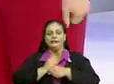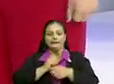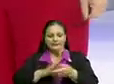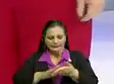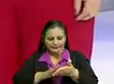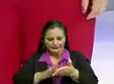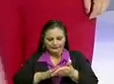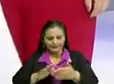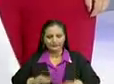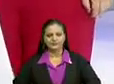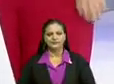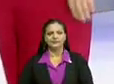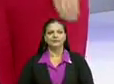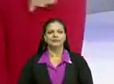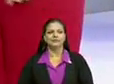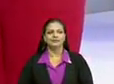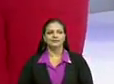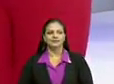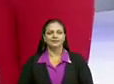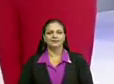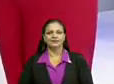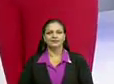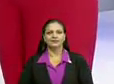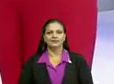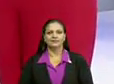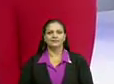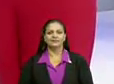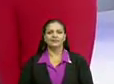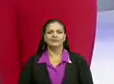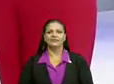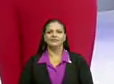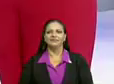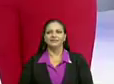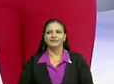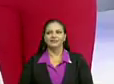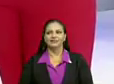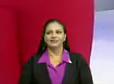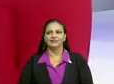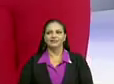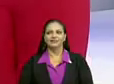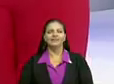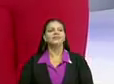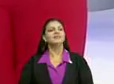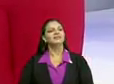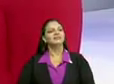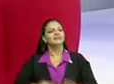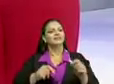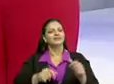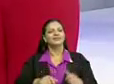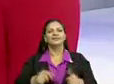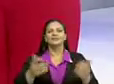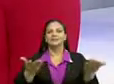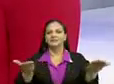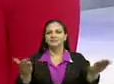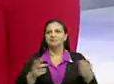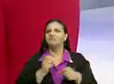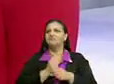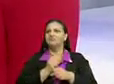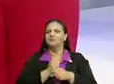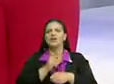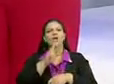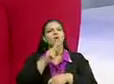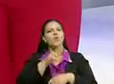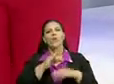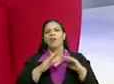casa. Cuidado, la vendo. No. Esta es tu casa. No me la regales mucho. Y aquí está tu público y la teleaudiencia,